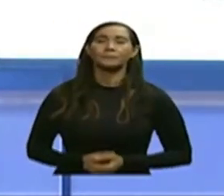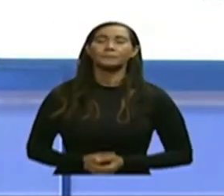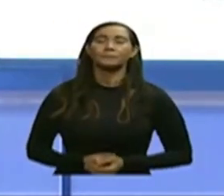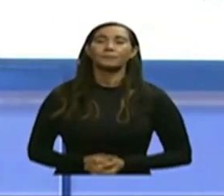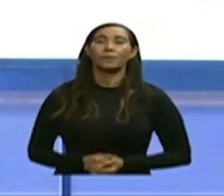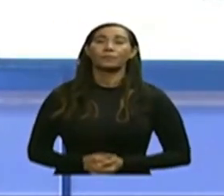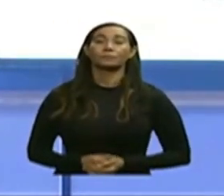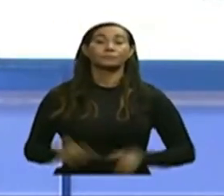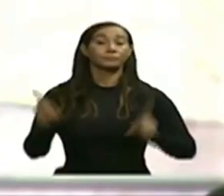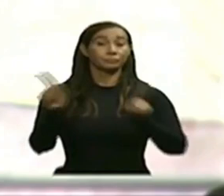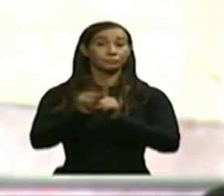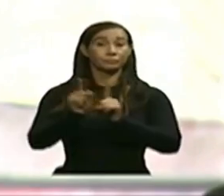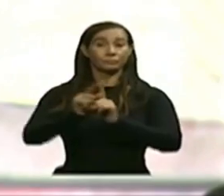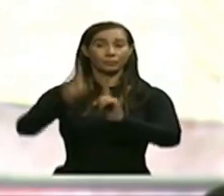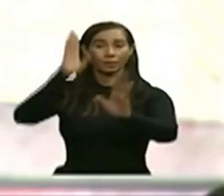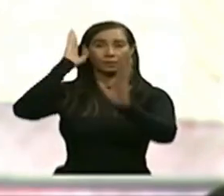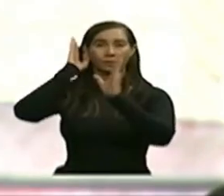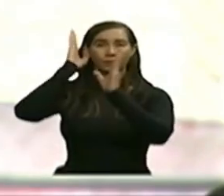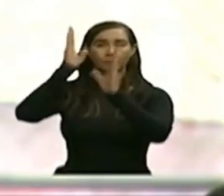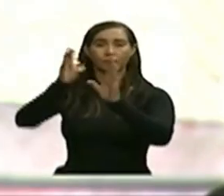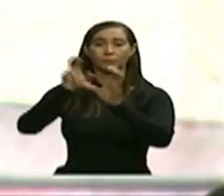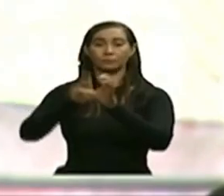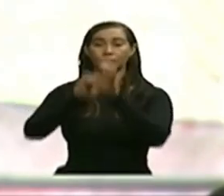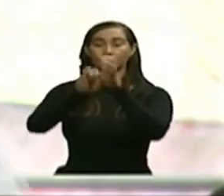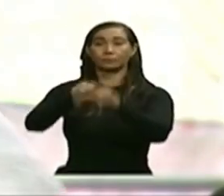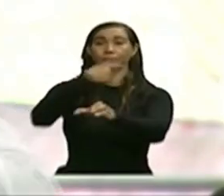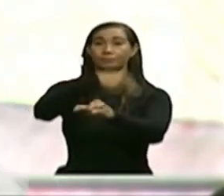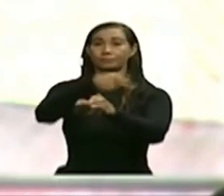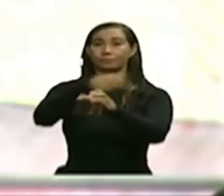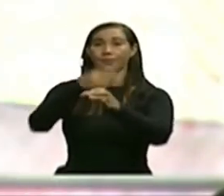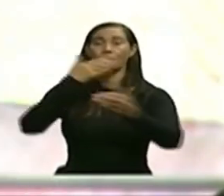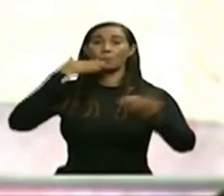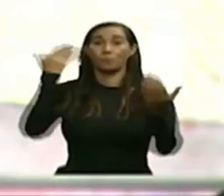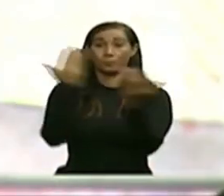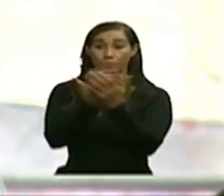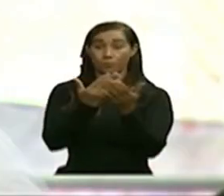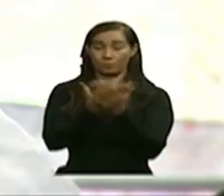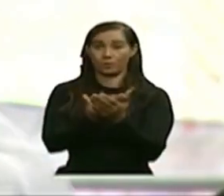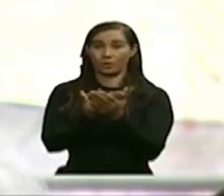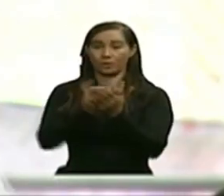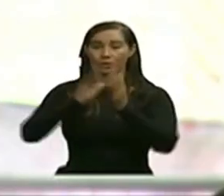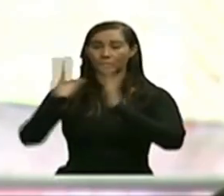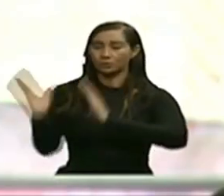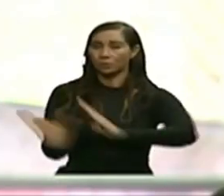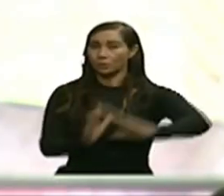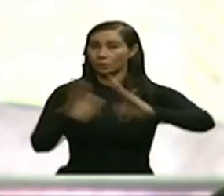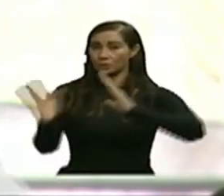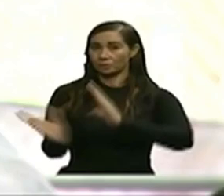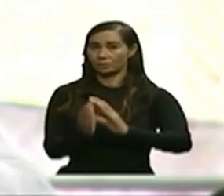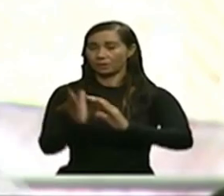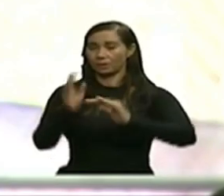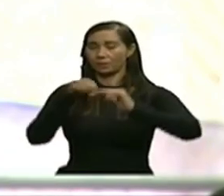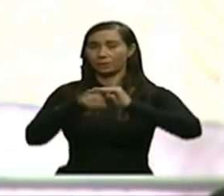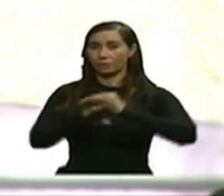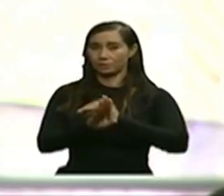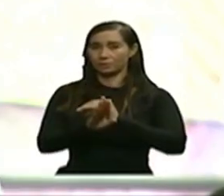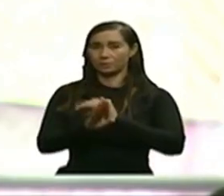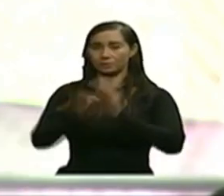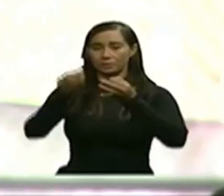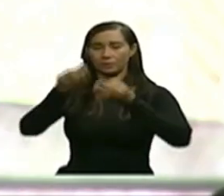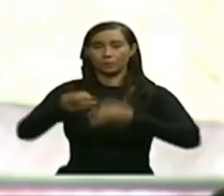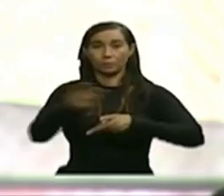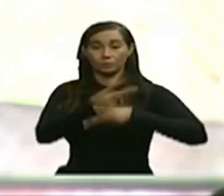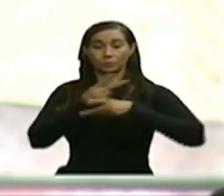Apostar por un transporte público eficaz, bien planificado, accesible, seguro